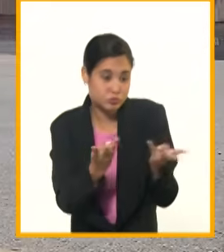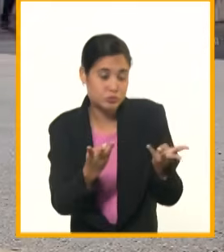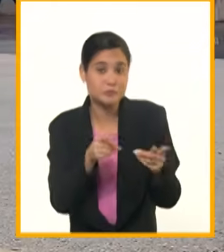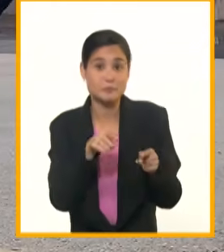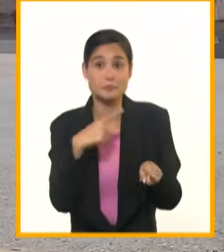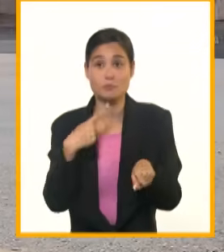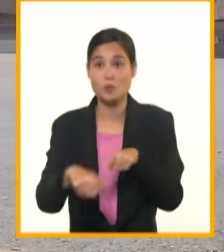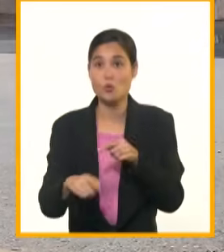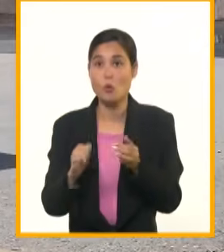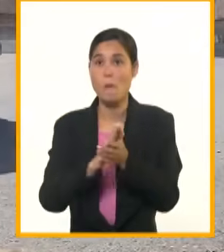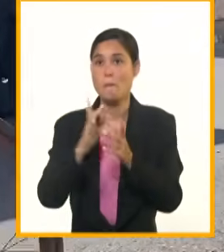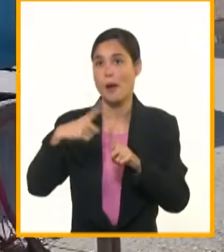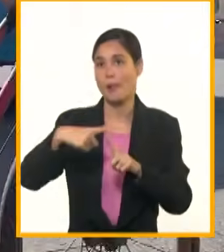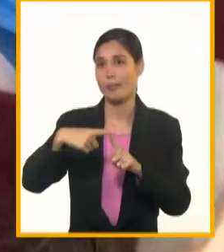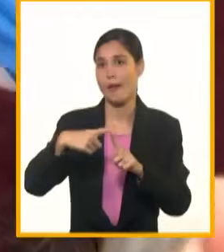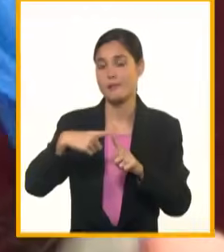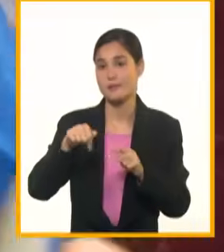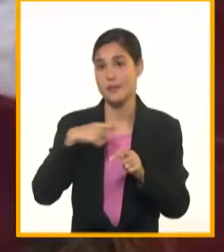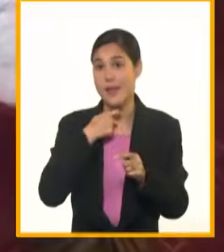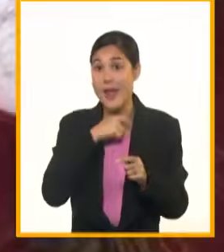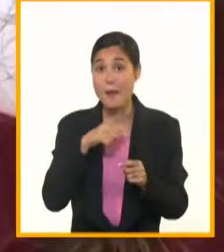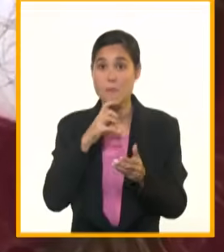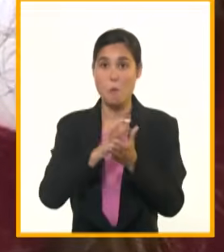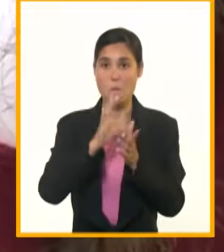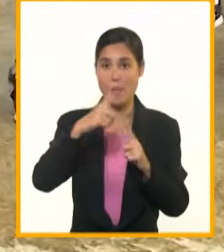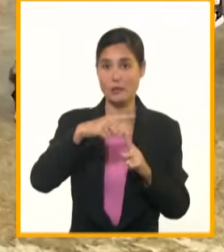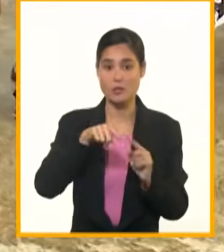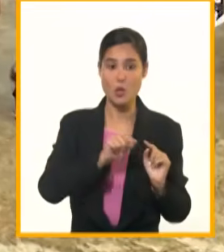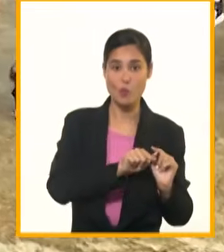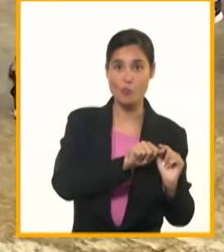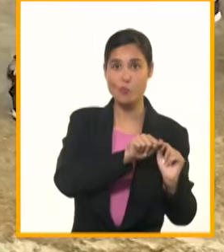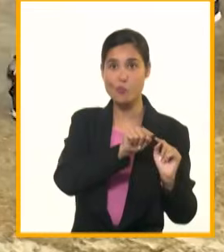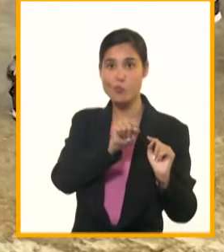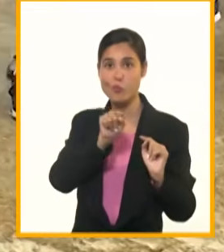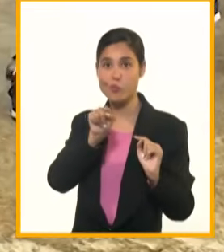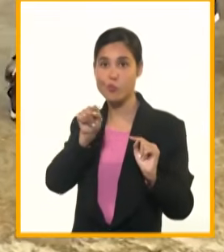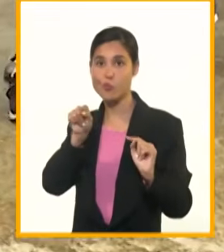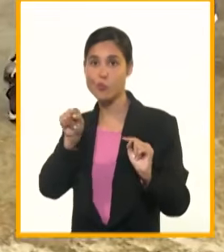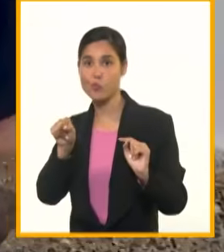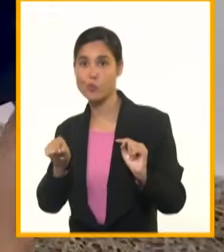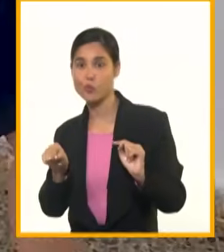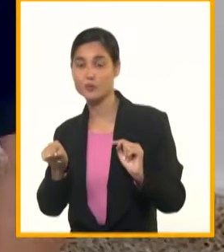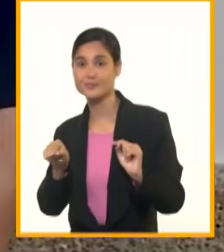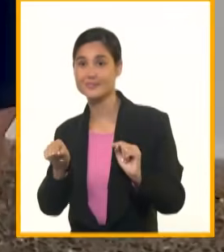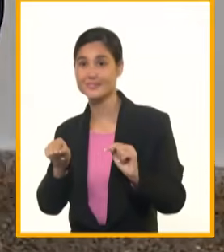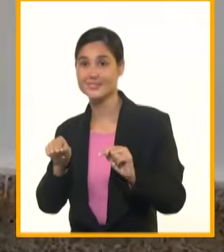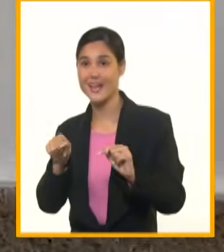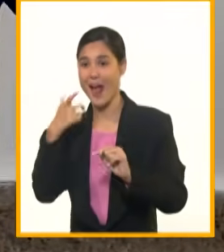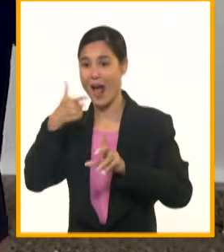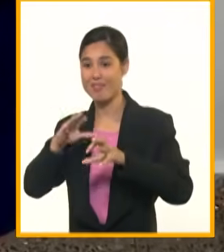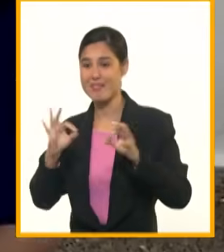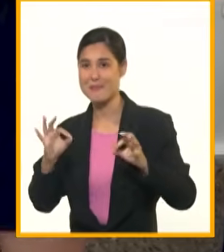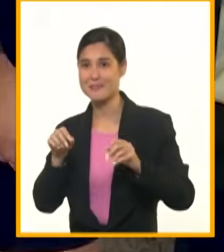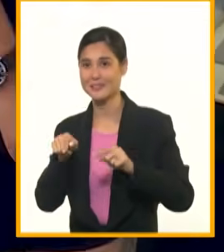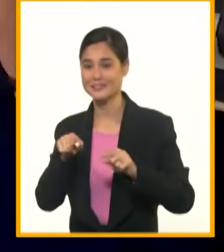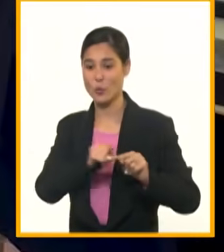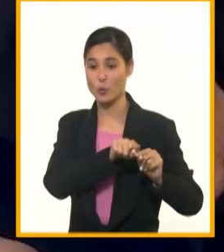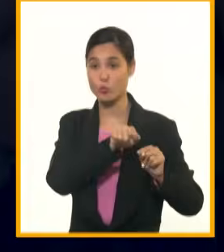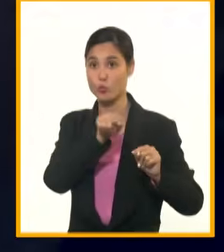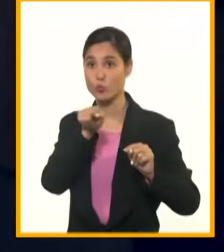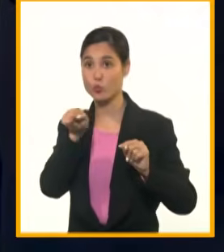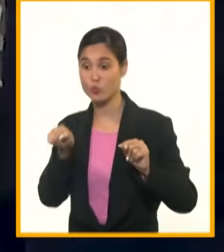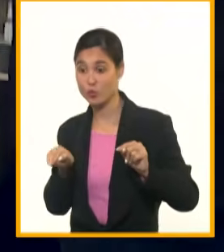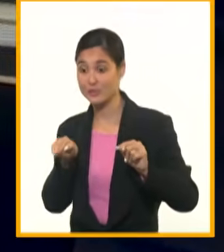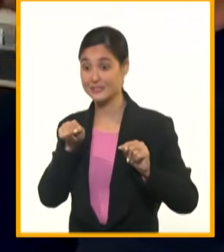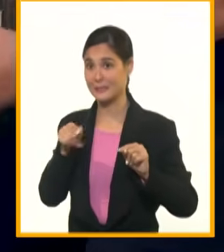llega hasta la zona del sur de Artemisa, en la zona de Huira. Es decir que hay que partir de